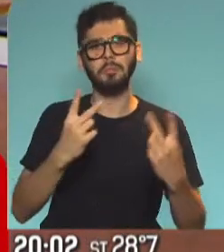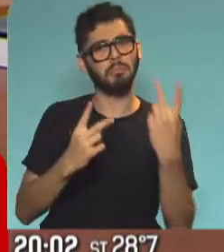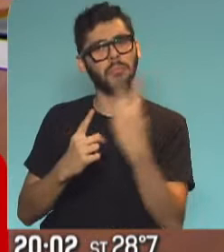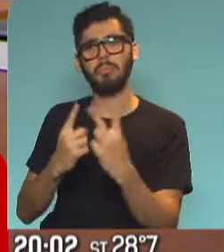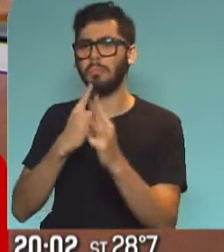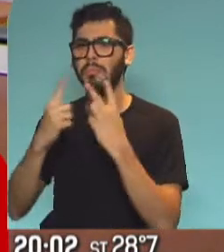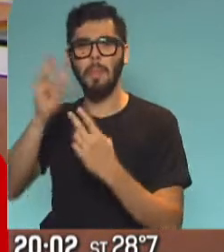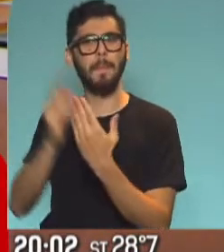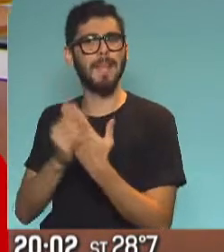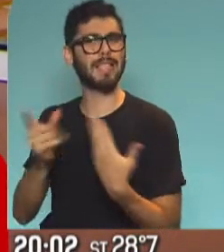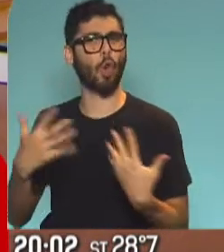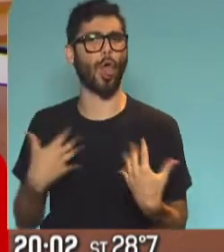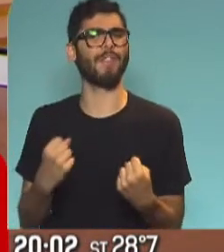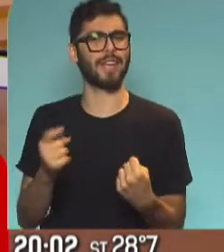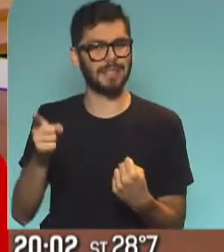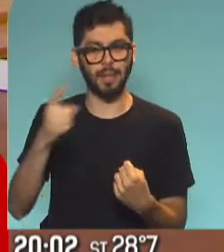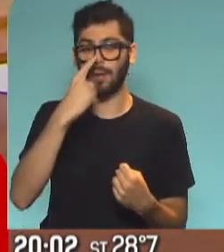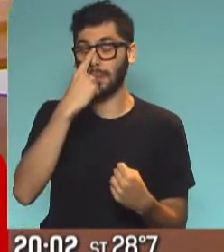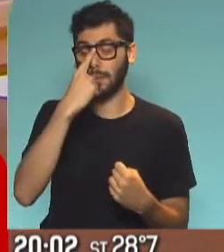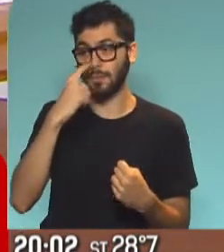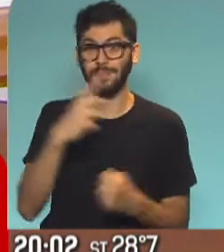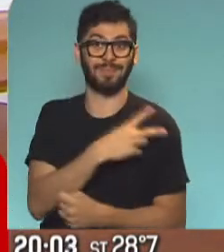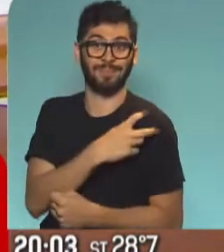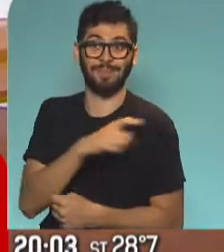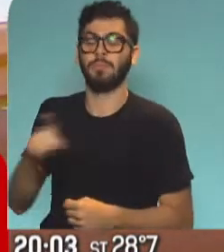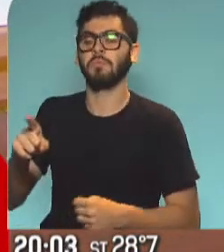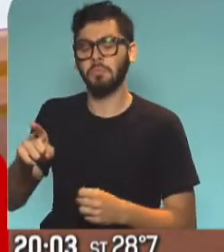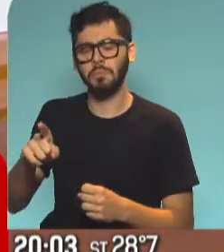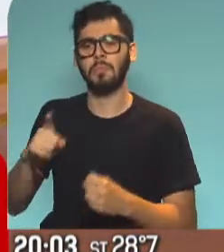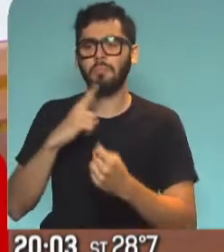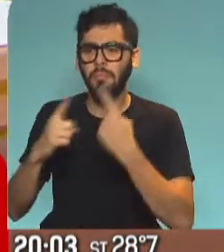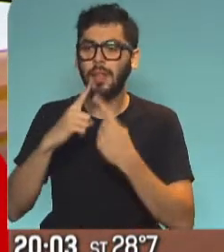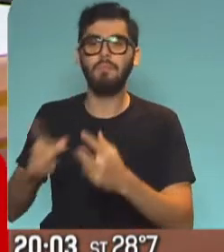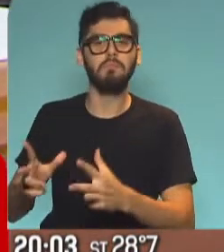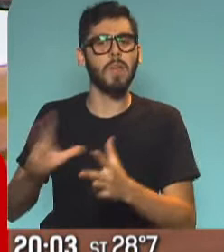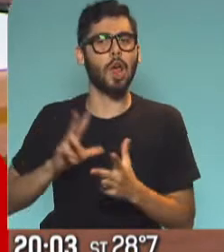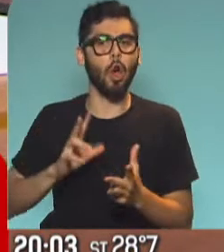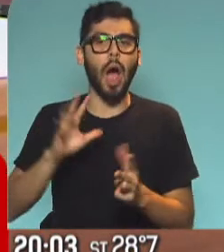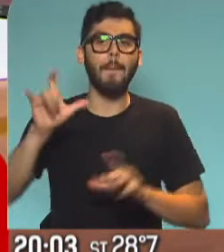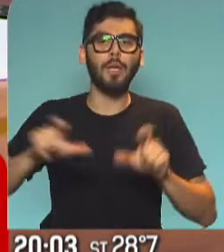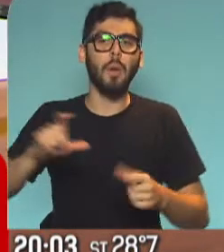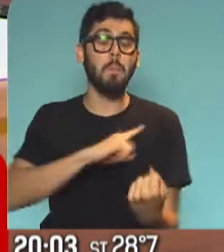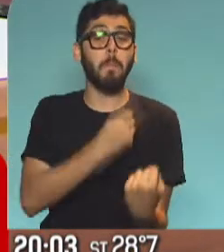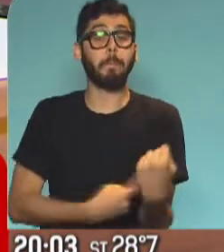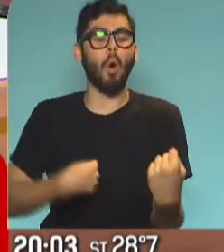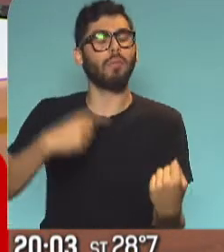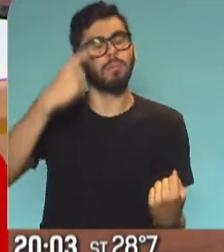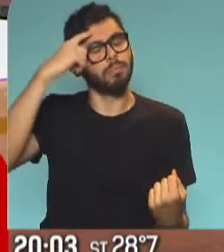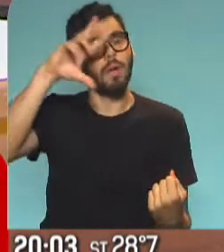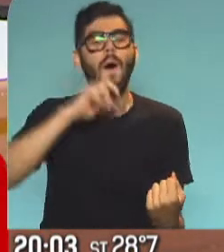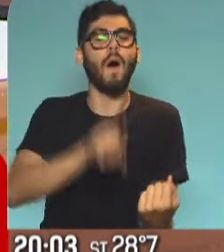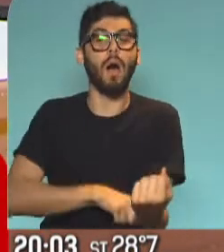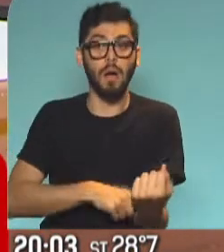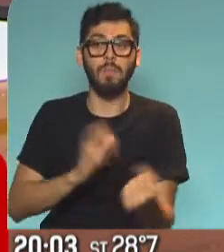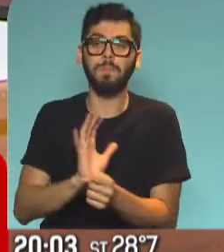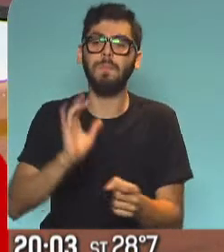lo que pudo haber sucedido la semana pasada y las semanas anteriores, para vacunar donde no se debía vacunar y a quienes no se debía